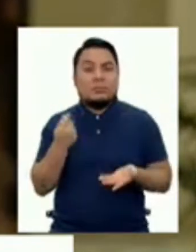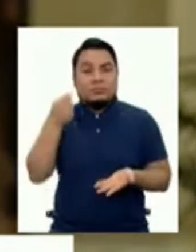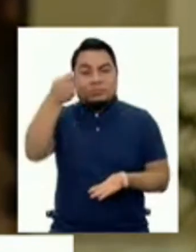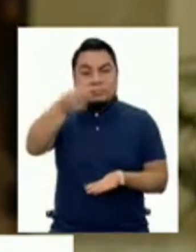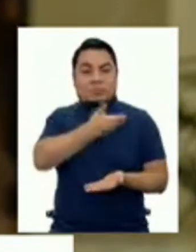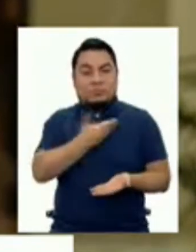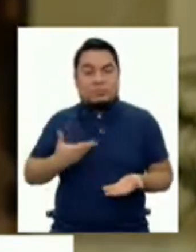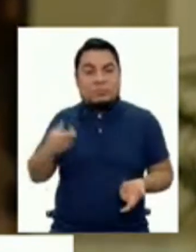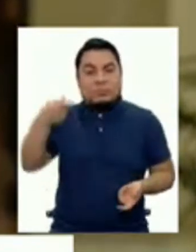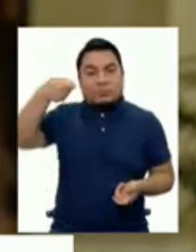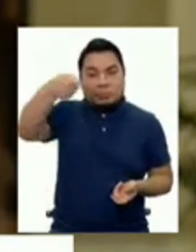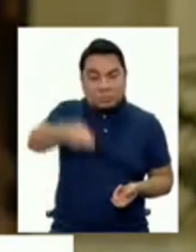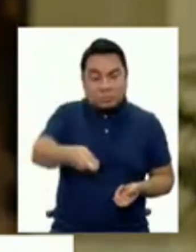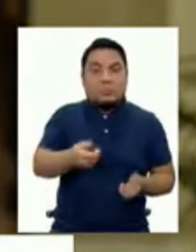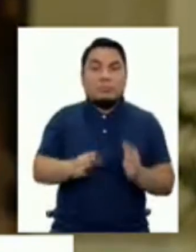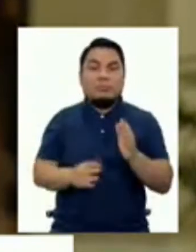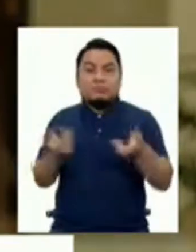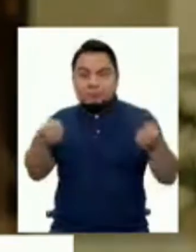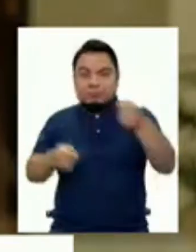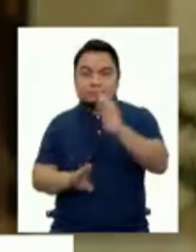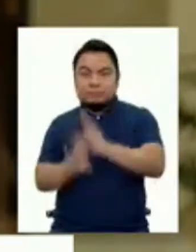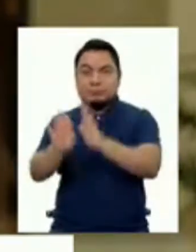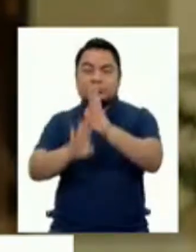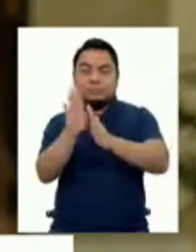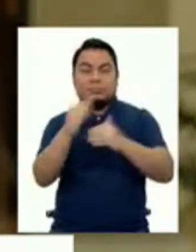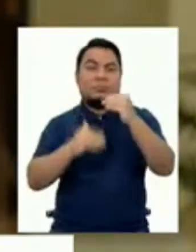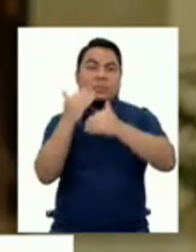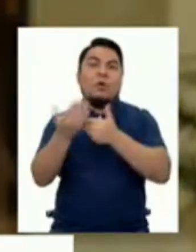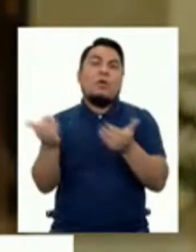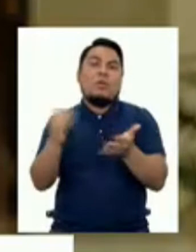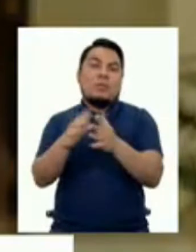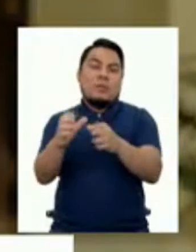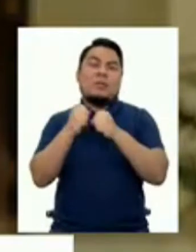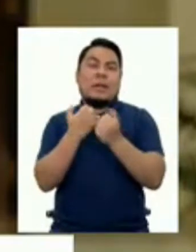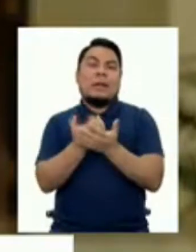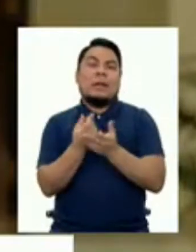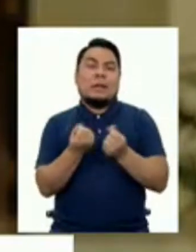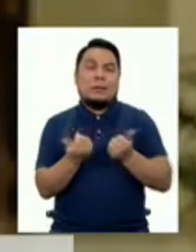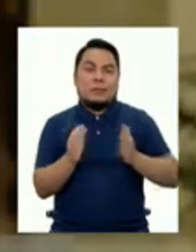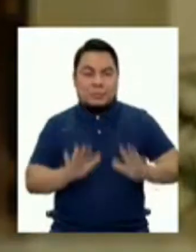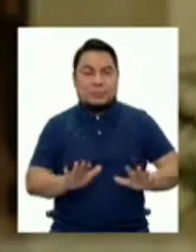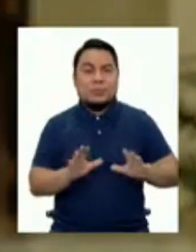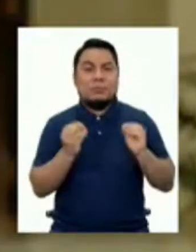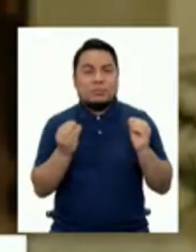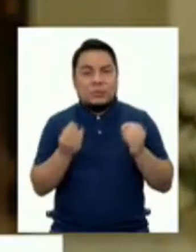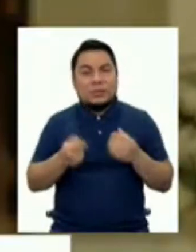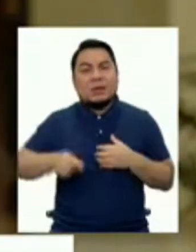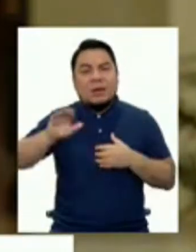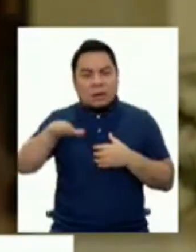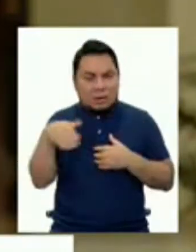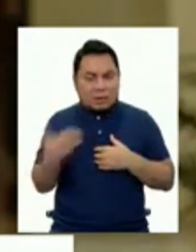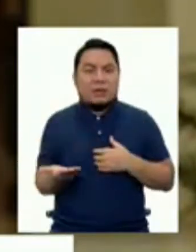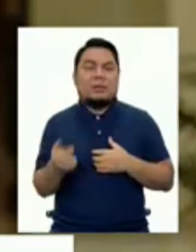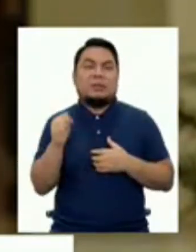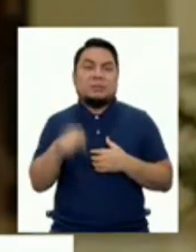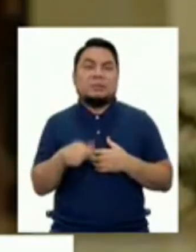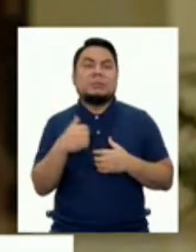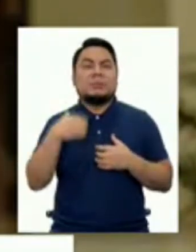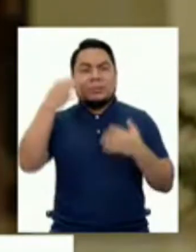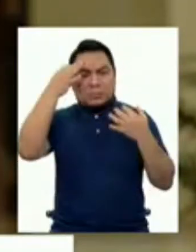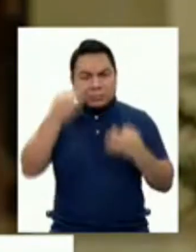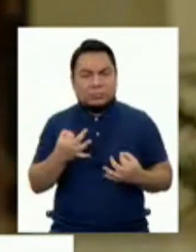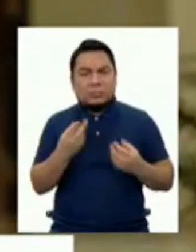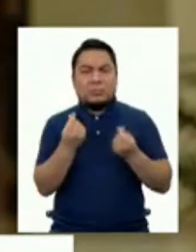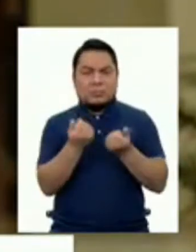pública, vamos a lograr nuevamente recuperar nuestra economía, porque capacidad,